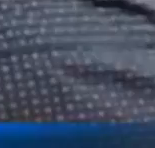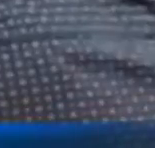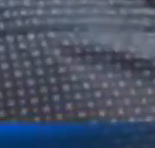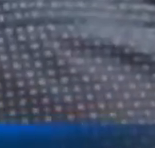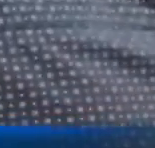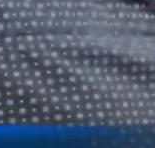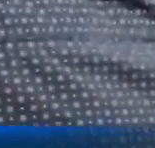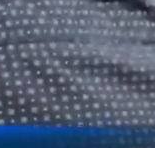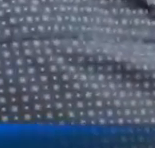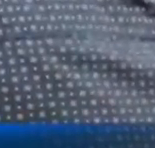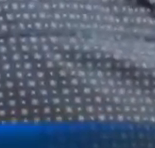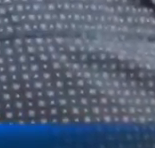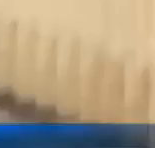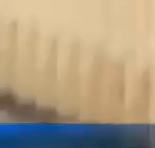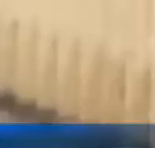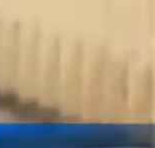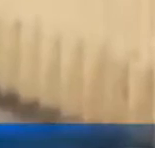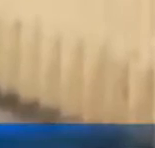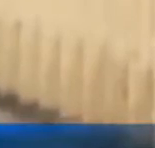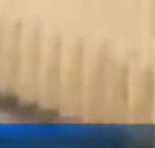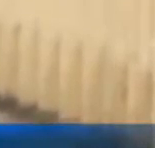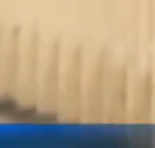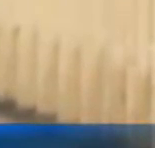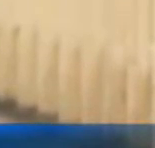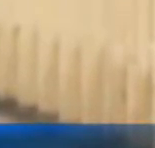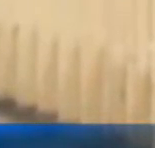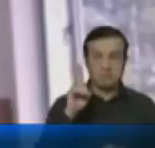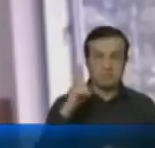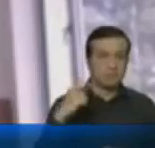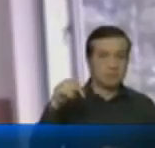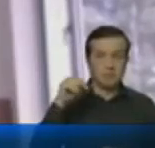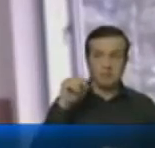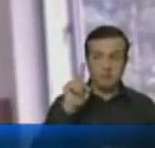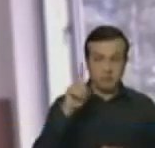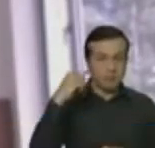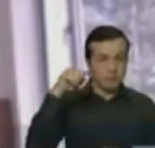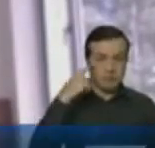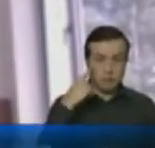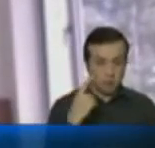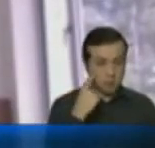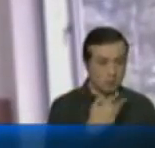terminará. Recalcó que se continuará midiendo el avance de la pandemia en el país.